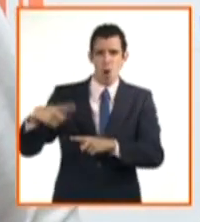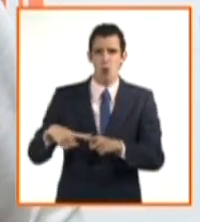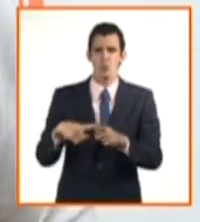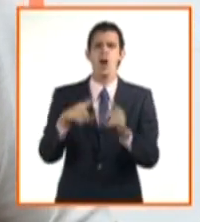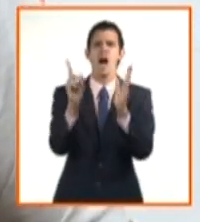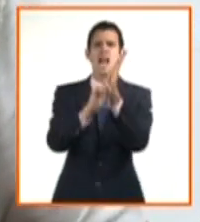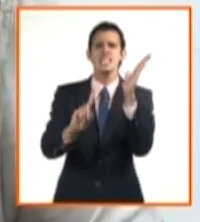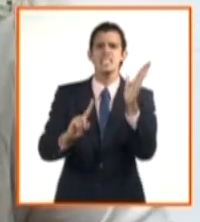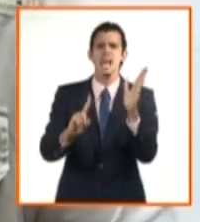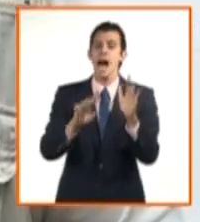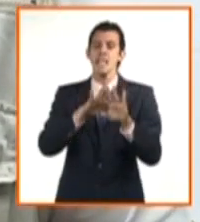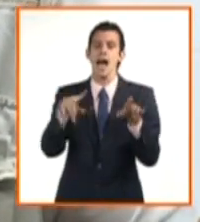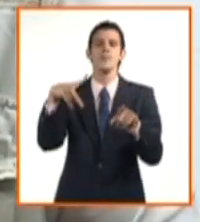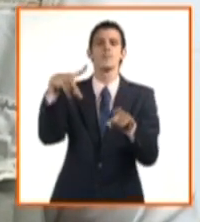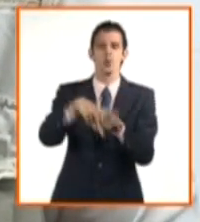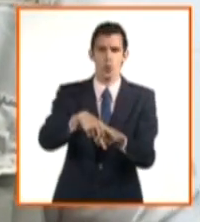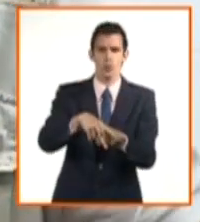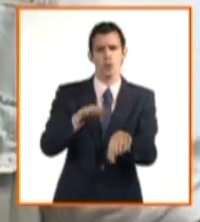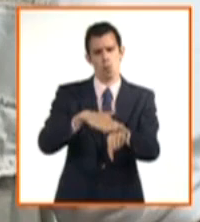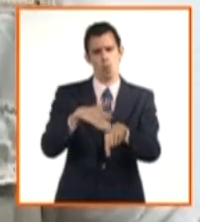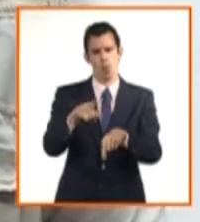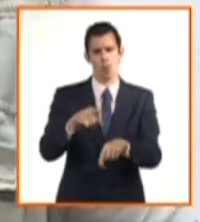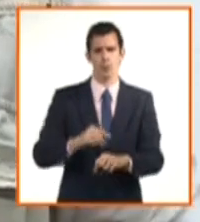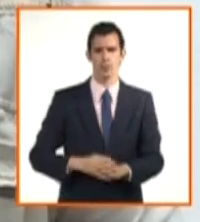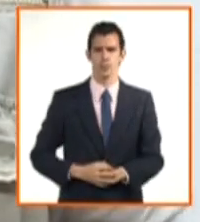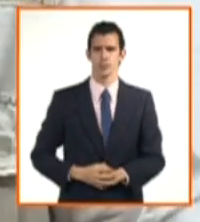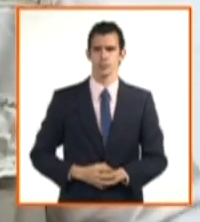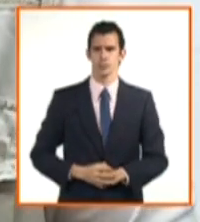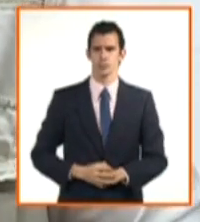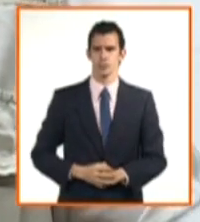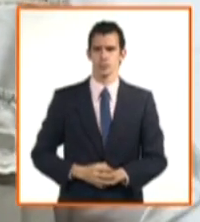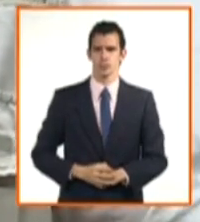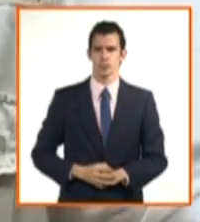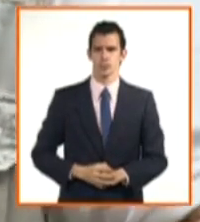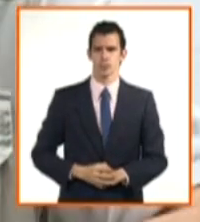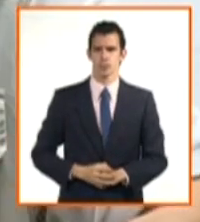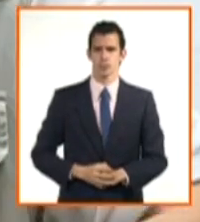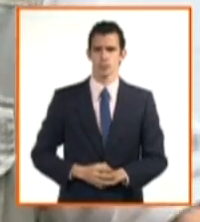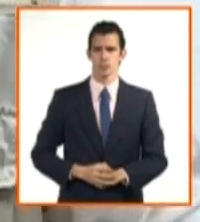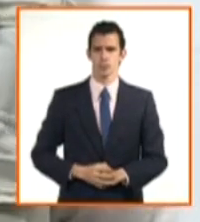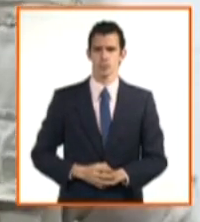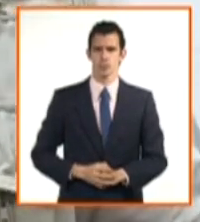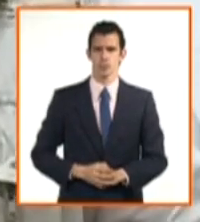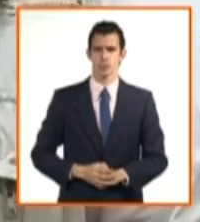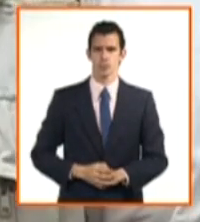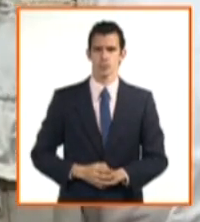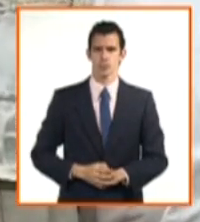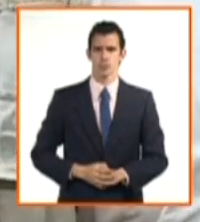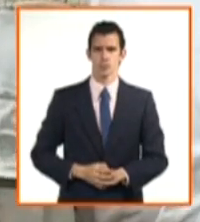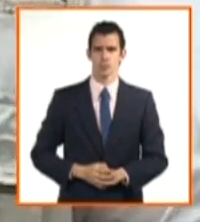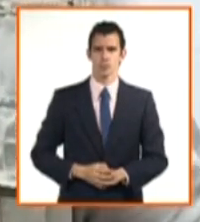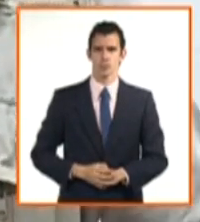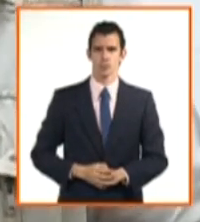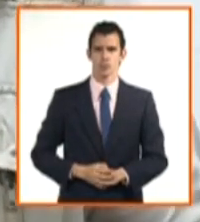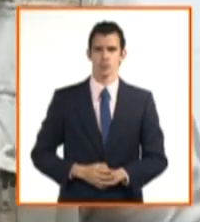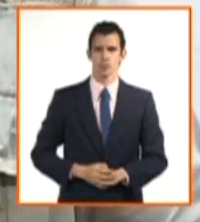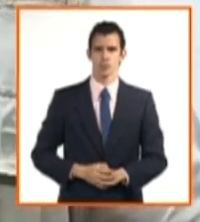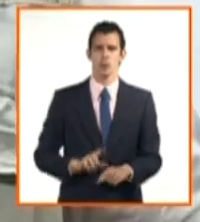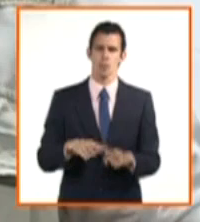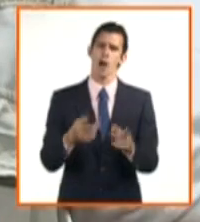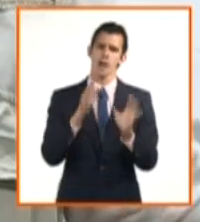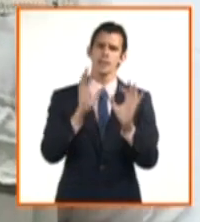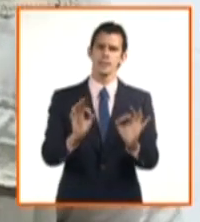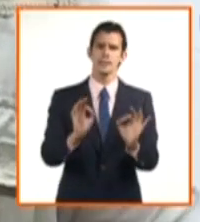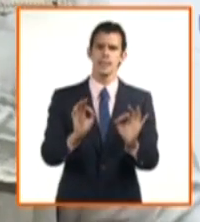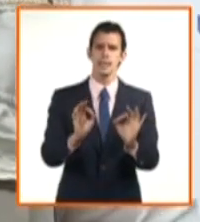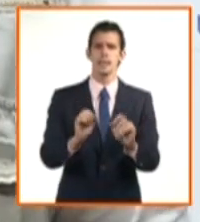infraestructura eléctrica que como explicamos lleva la energía a la comunidad a los barrios de